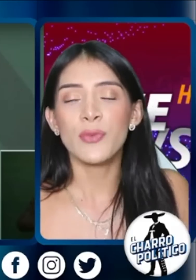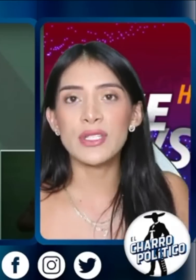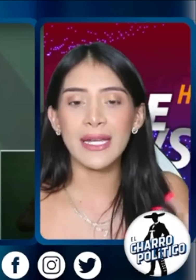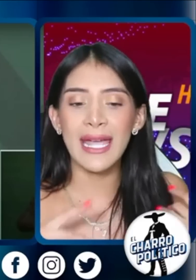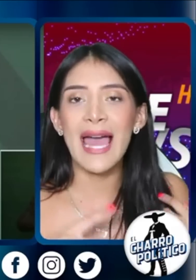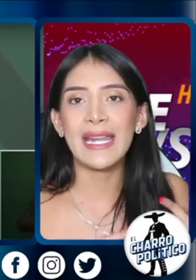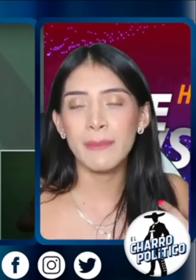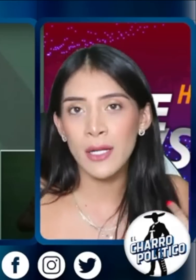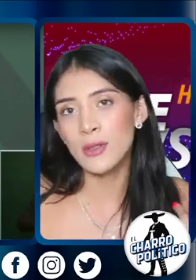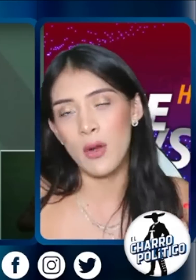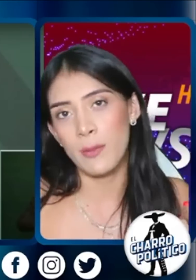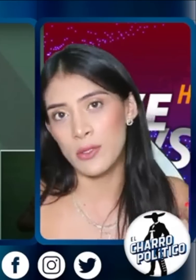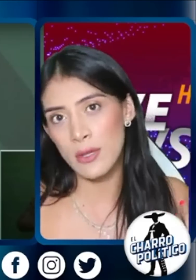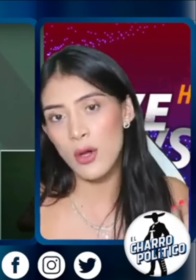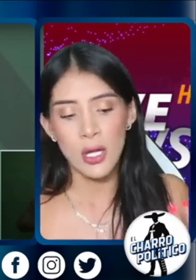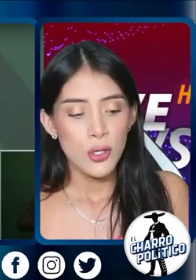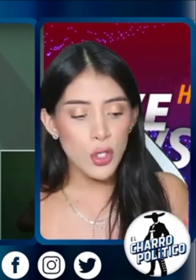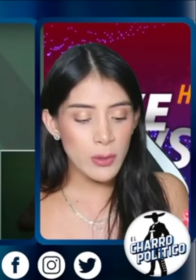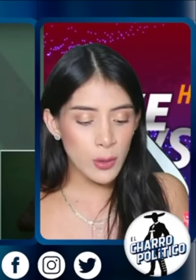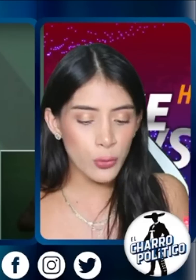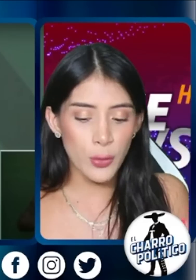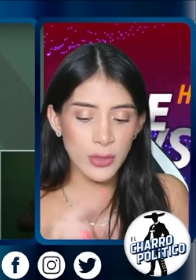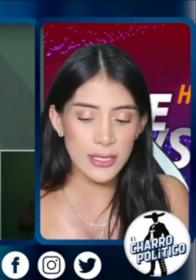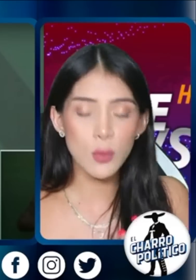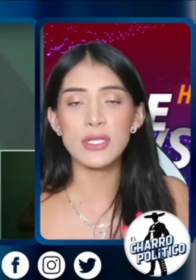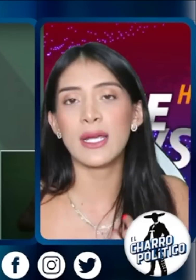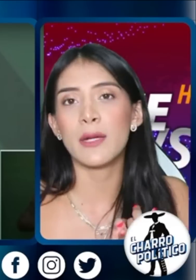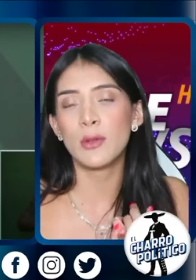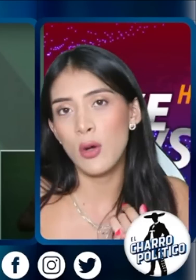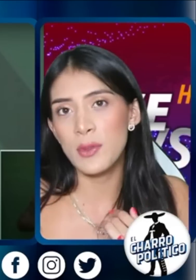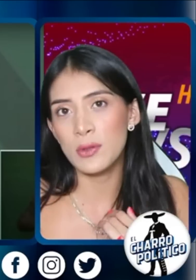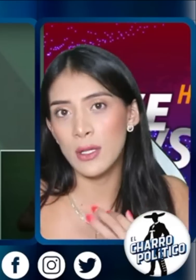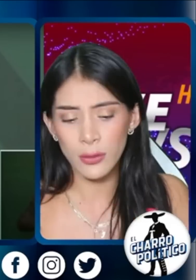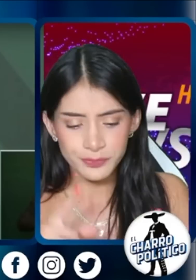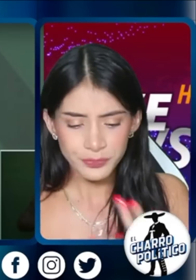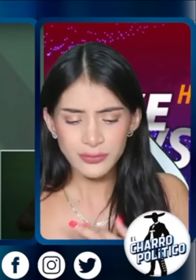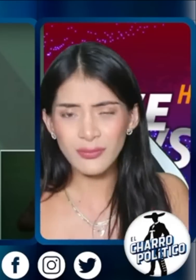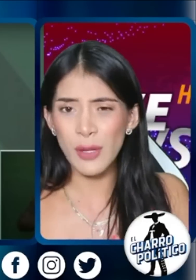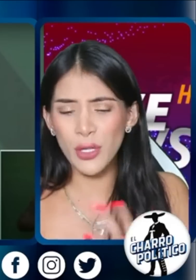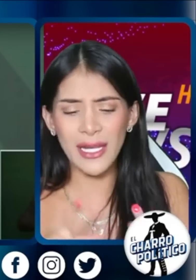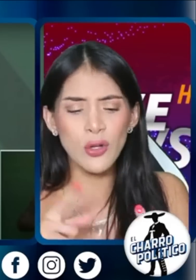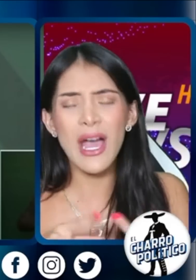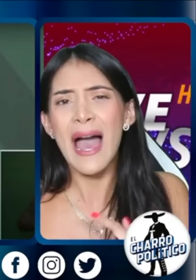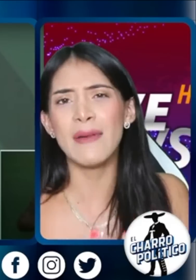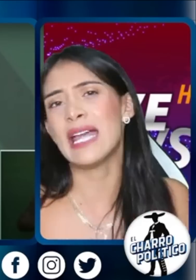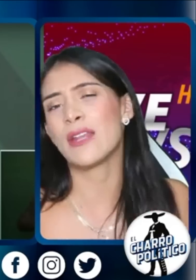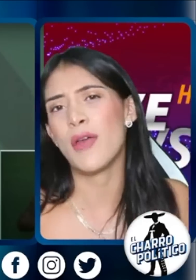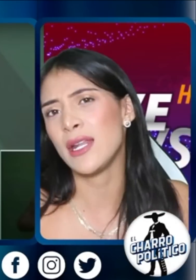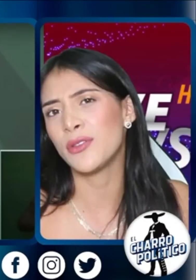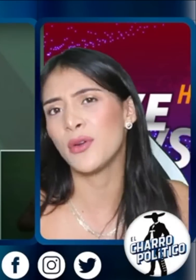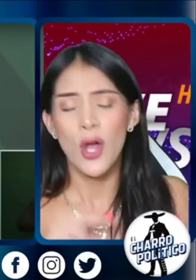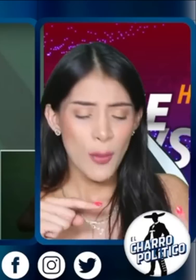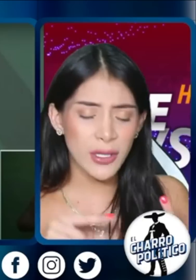no saque al hermano de lópez obrador yo me pregunto pues así como sea que el hermano de lópez obrador porque no habla de